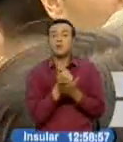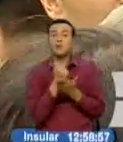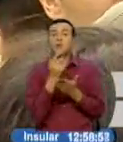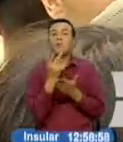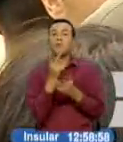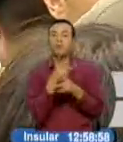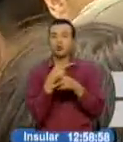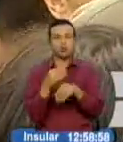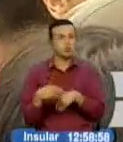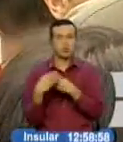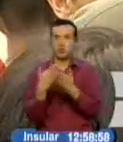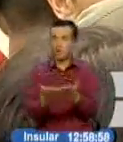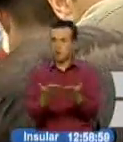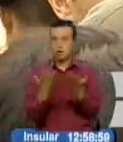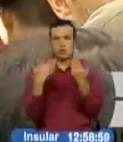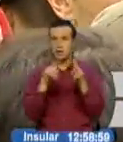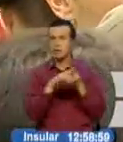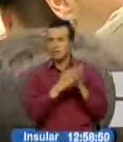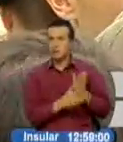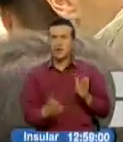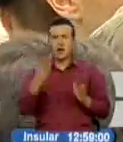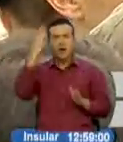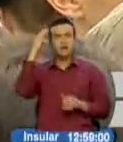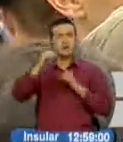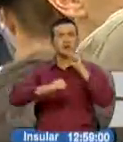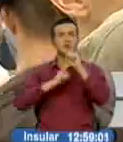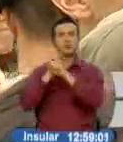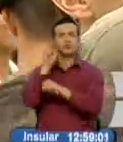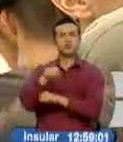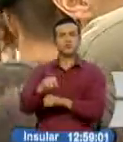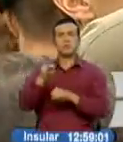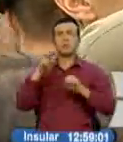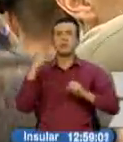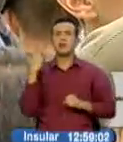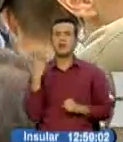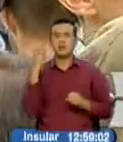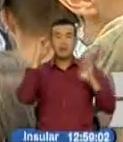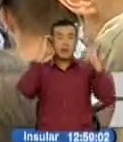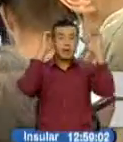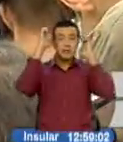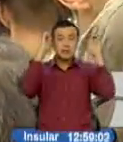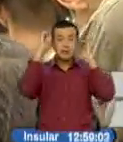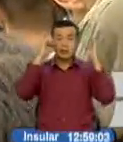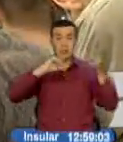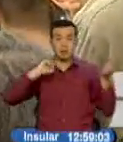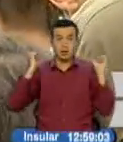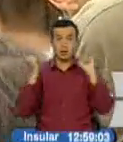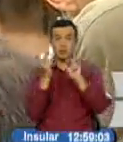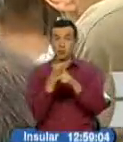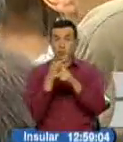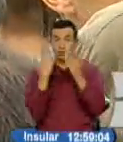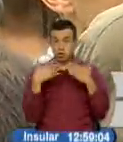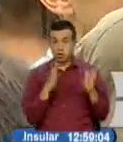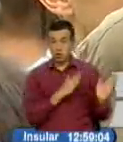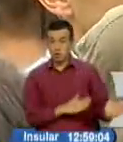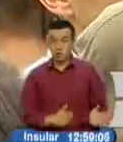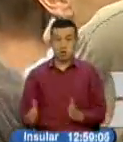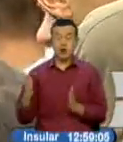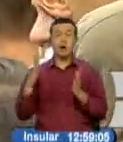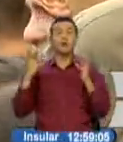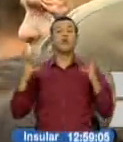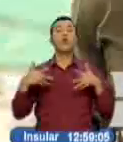producción. Ya arrancamos esto en el año 2013 con una estrategia de cambio de matriz productiva que tiene ahora una agenda